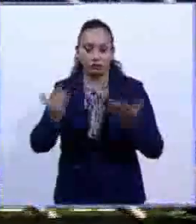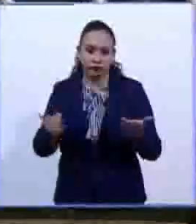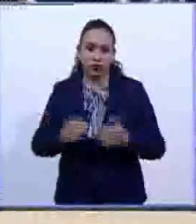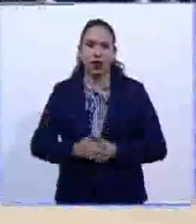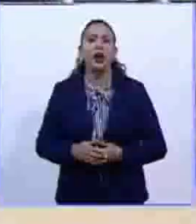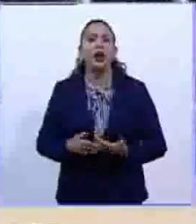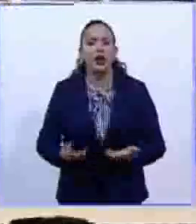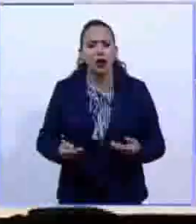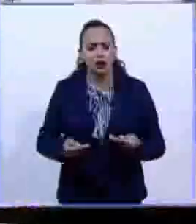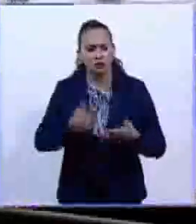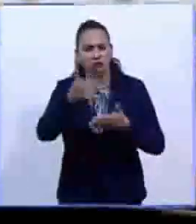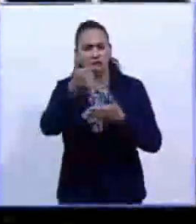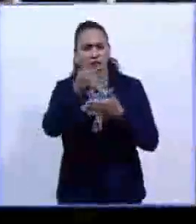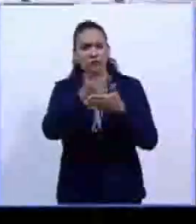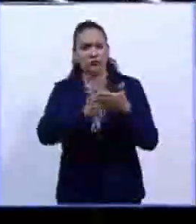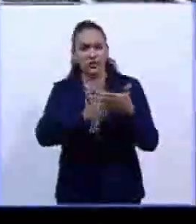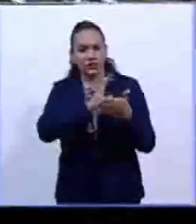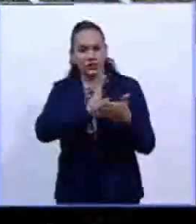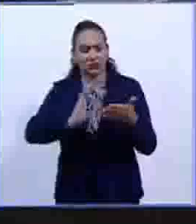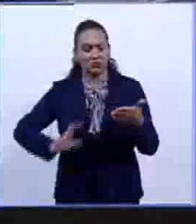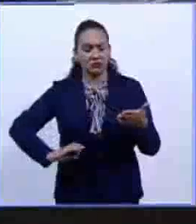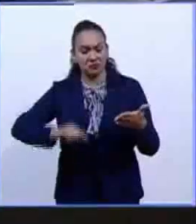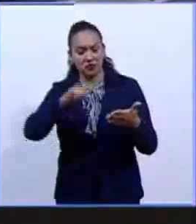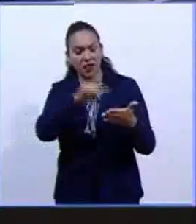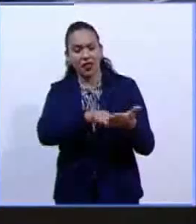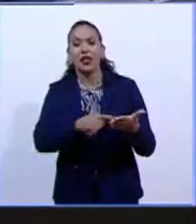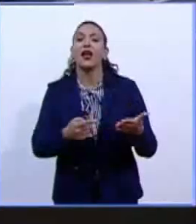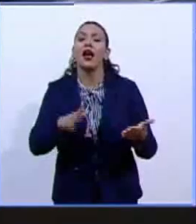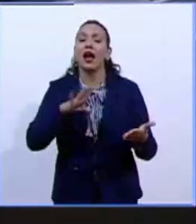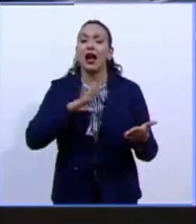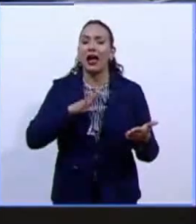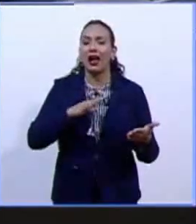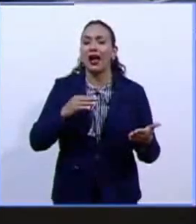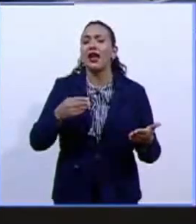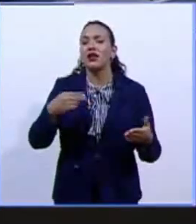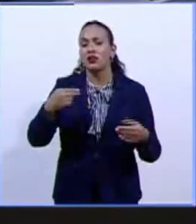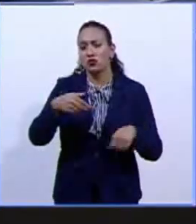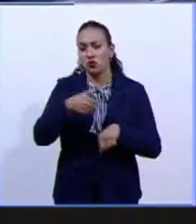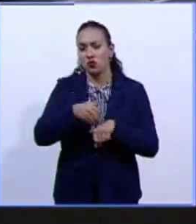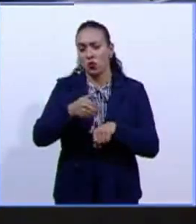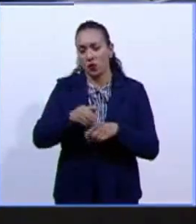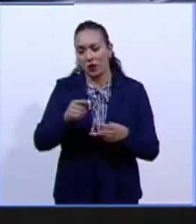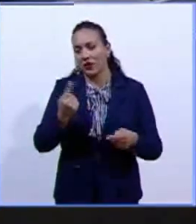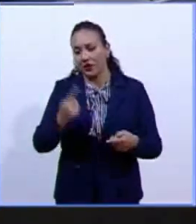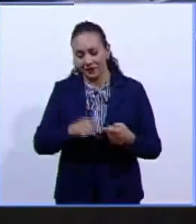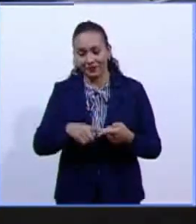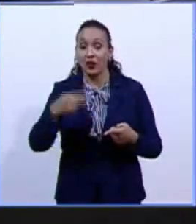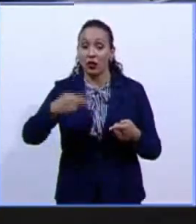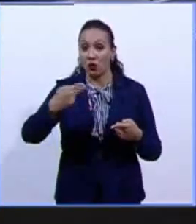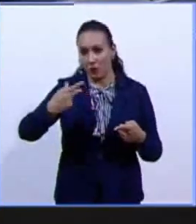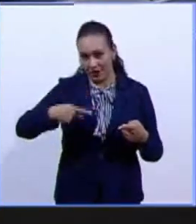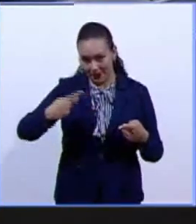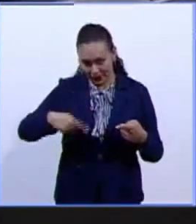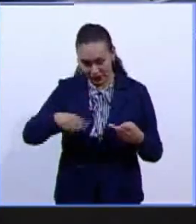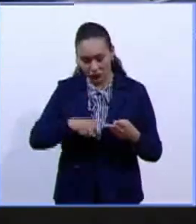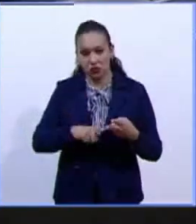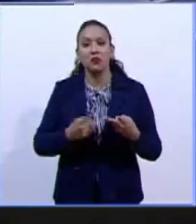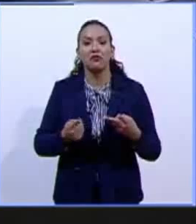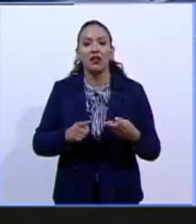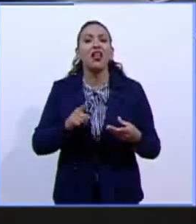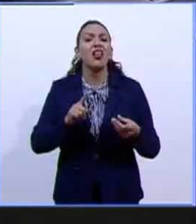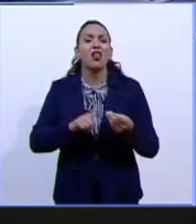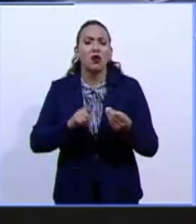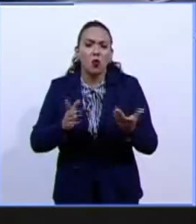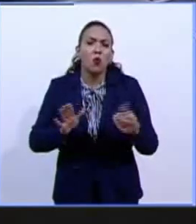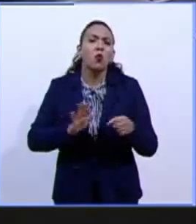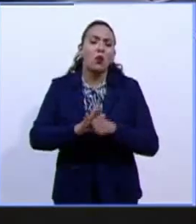pública de los listados de las candidaturas incluirá los siguientes datos: nombre de la persona candidata, poder del Estado que